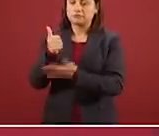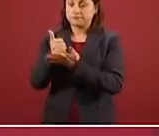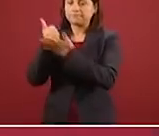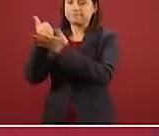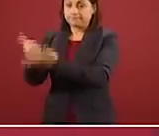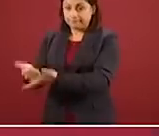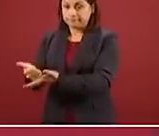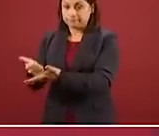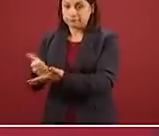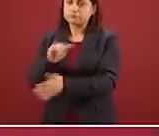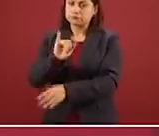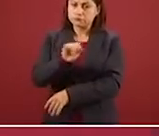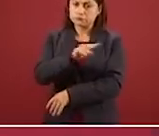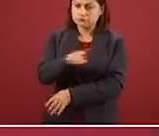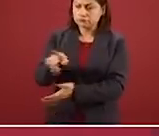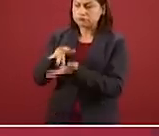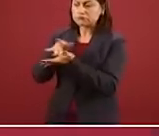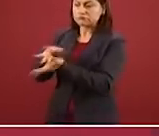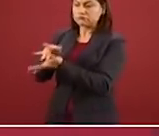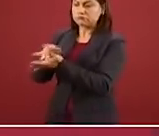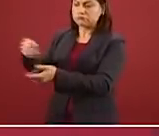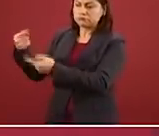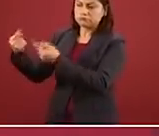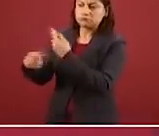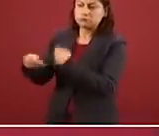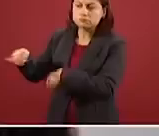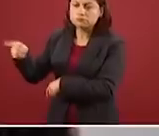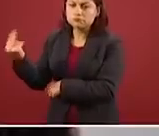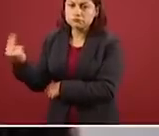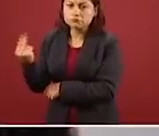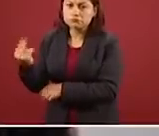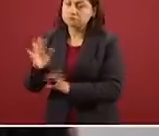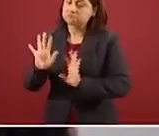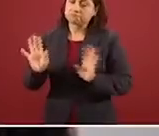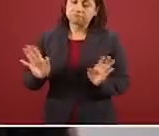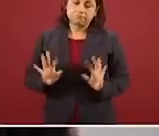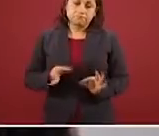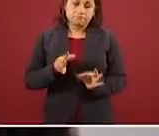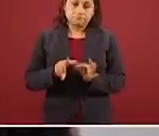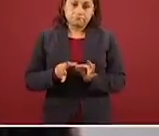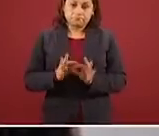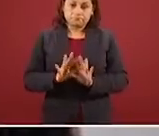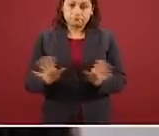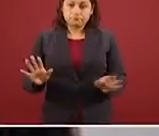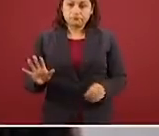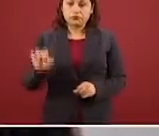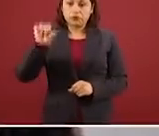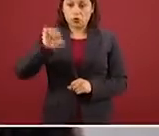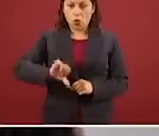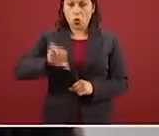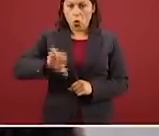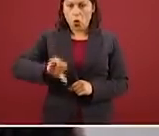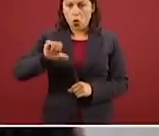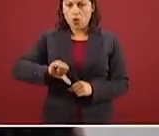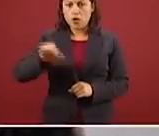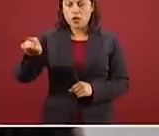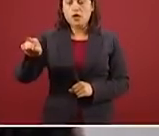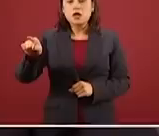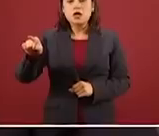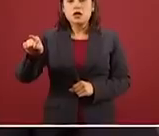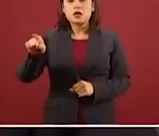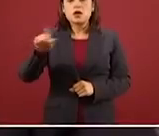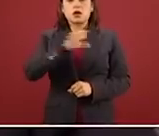está apoyando en todo lo que se puede. Eso es lo que puedo comentar. Hoy me informó el